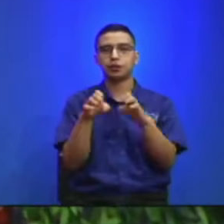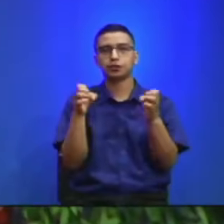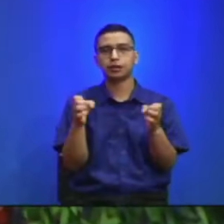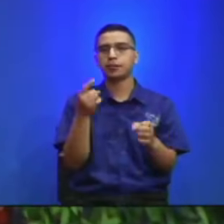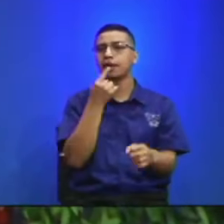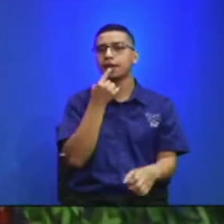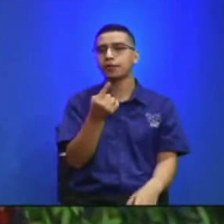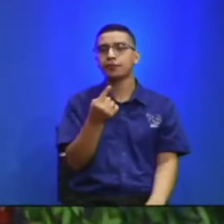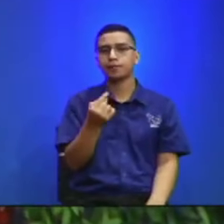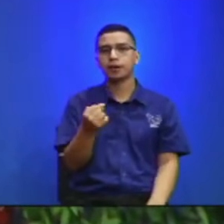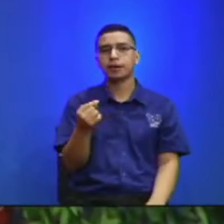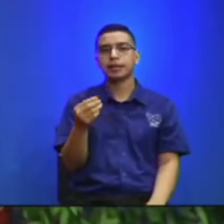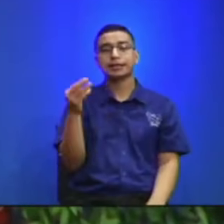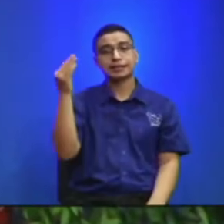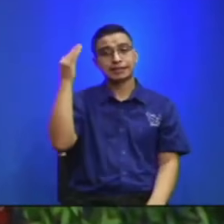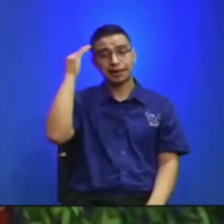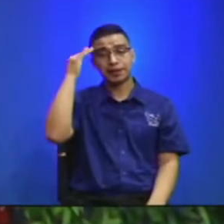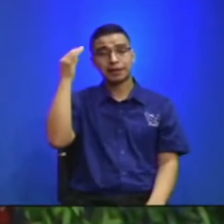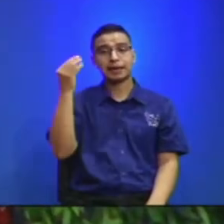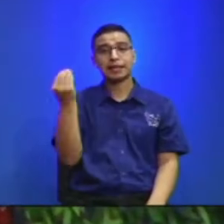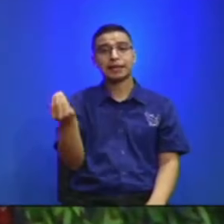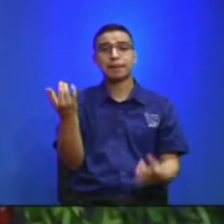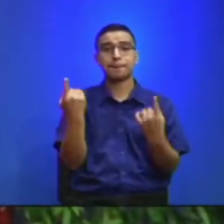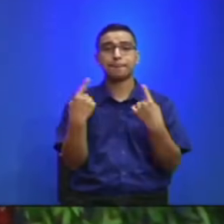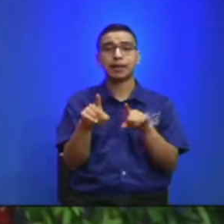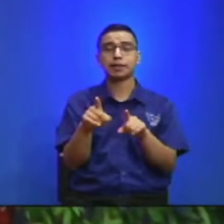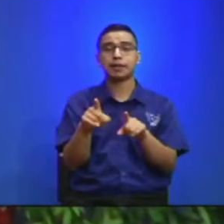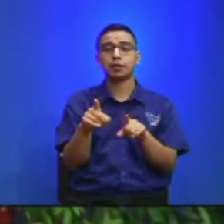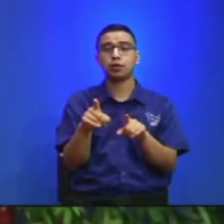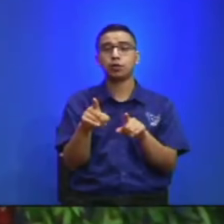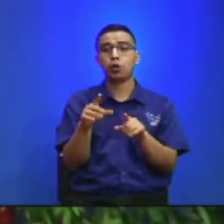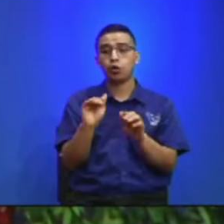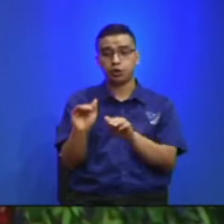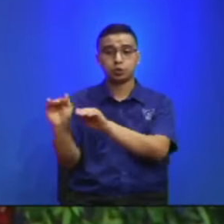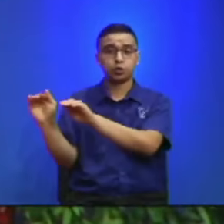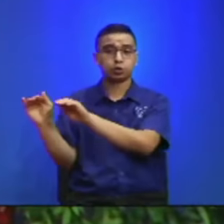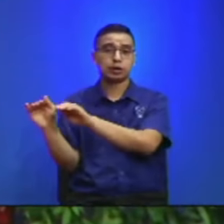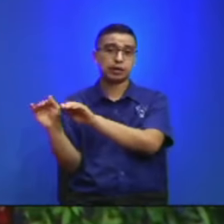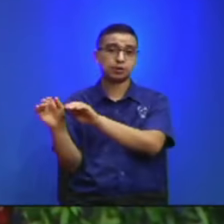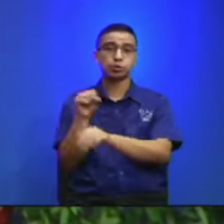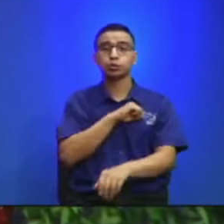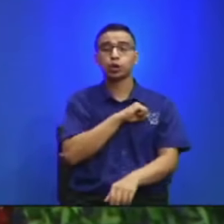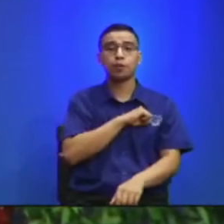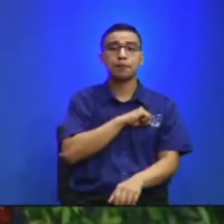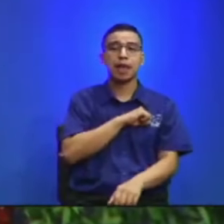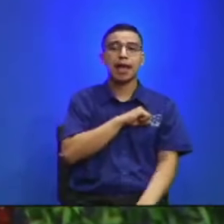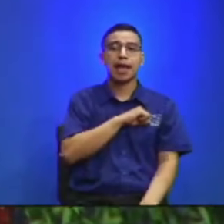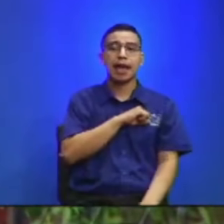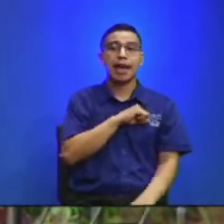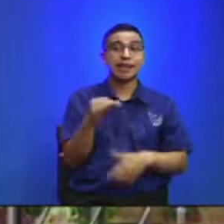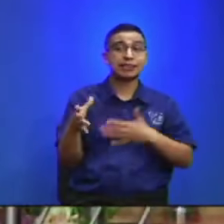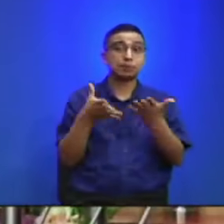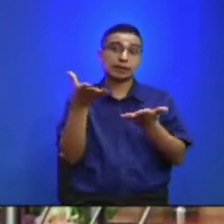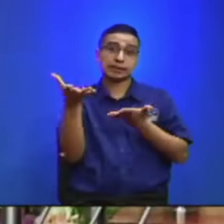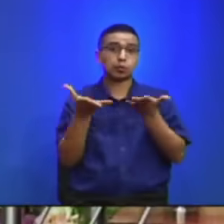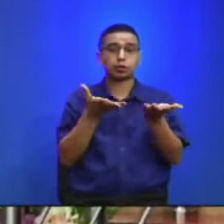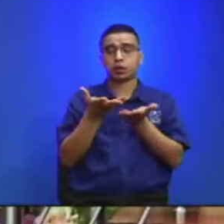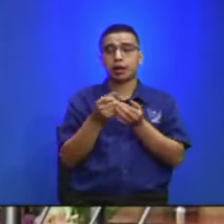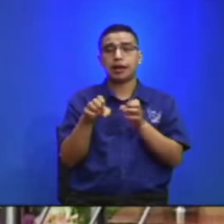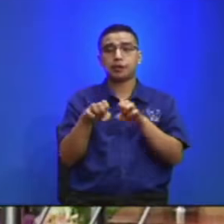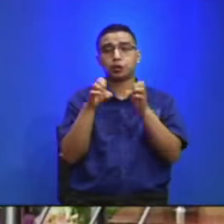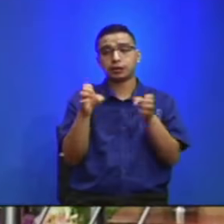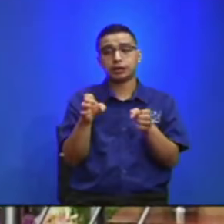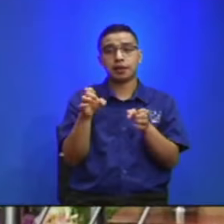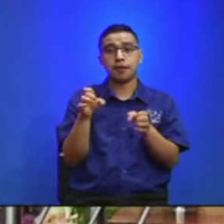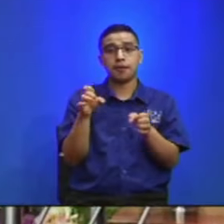doctor me dijo esa que lo que pasa que los niños son muy expresivos ellos no miden el peligro entonces ellos miran a otra